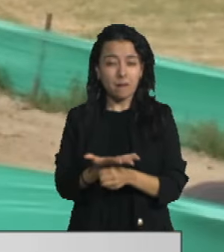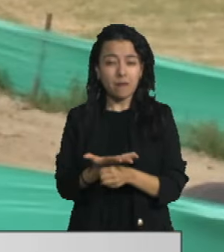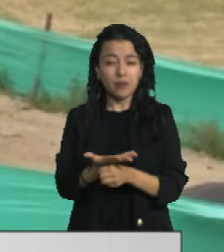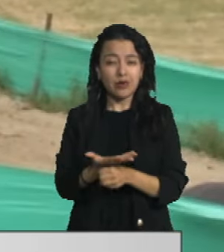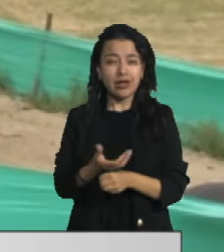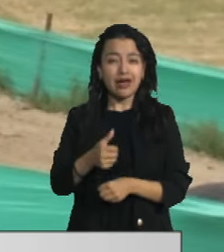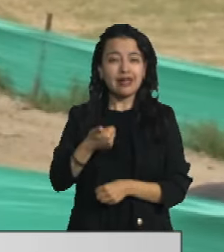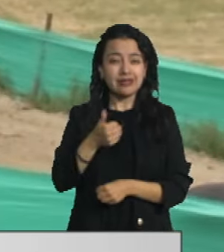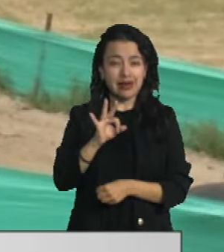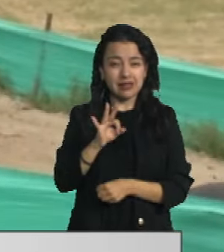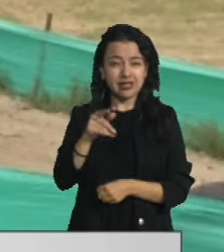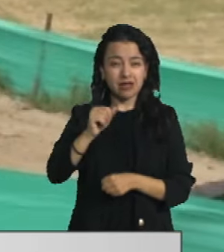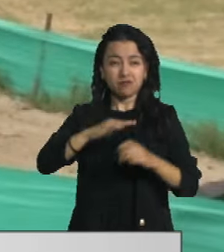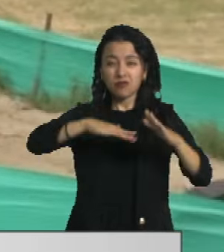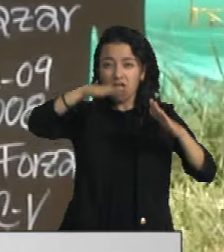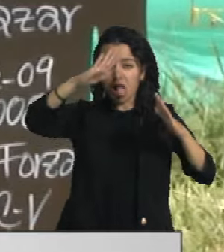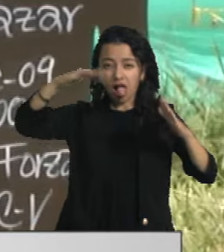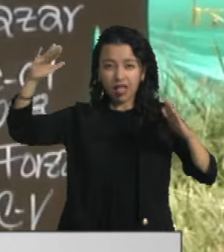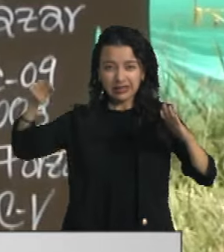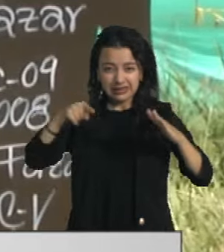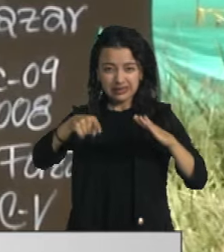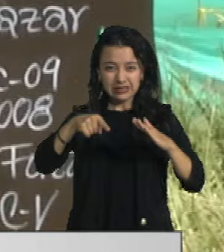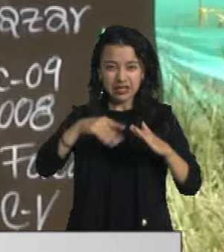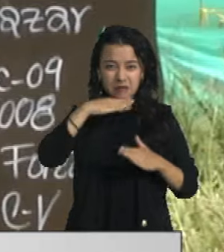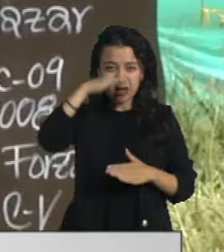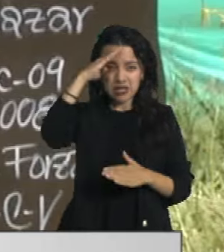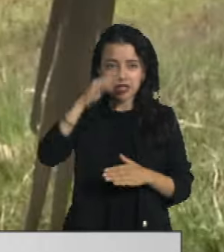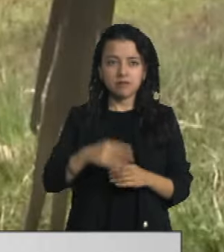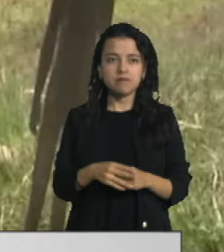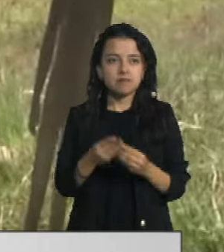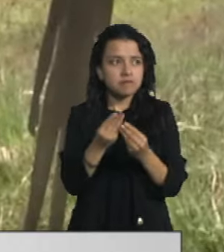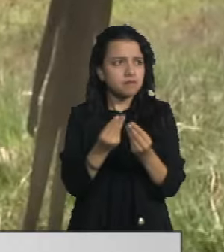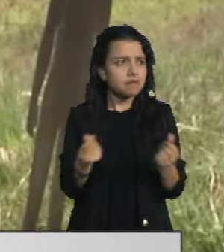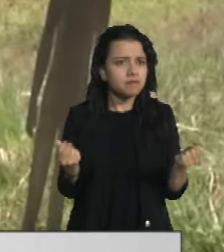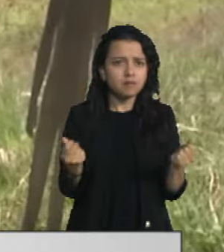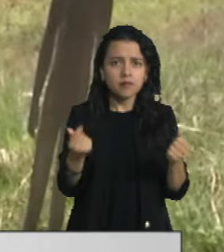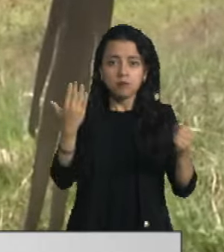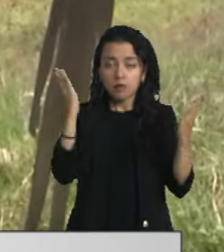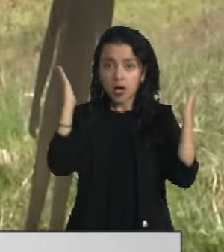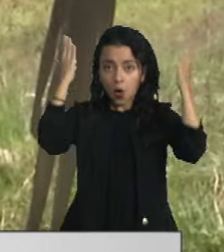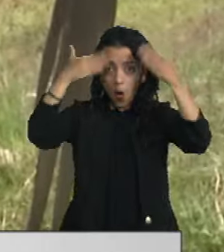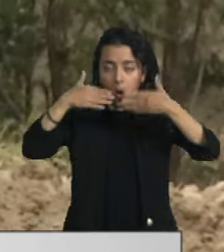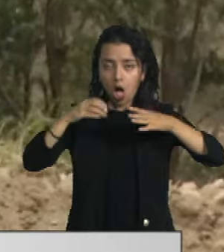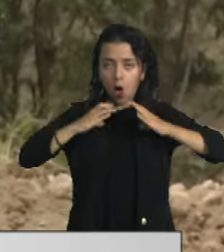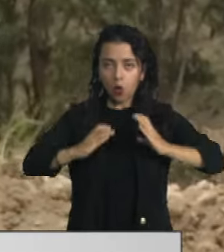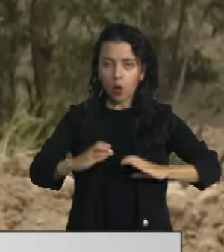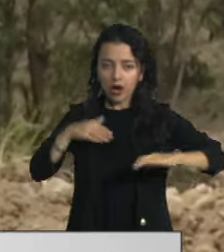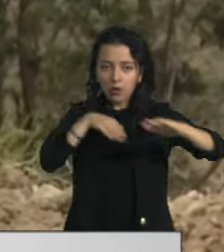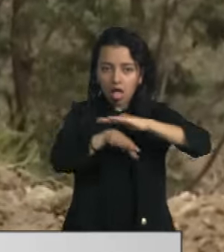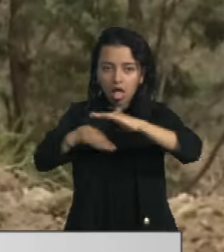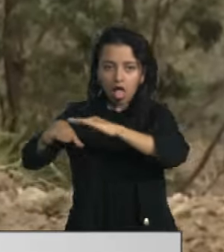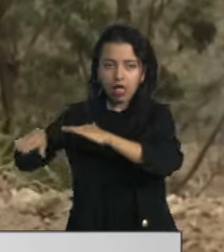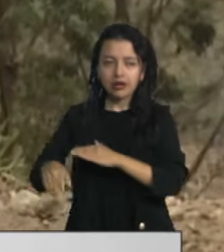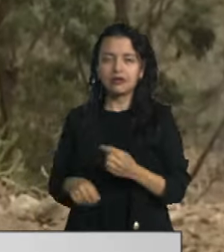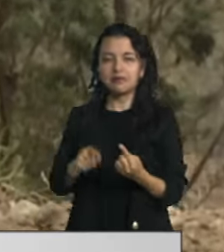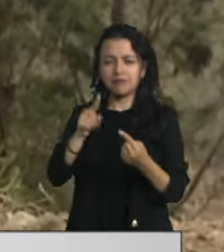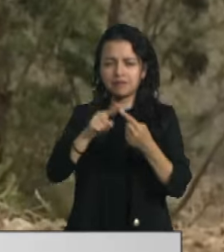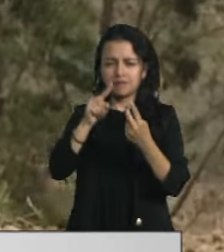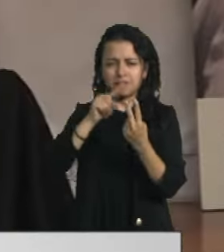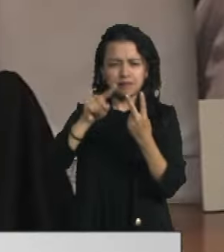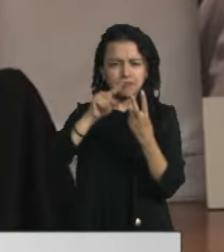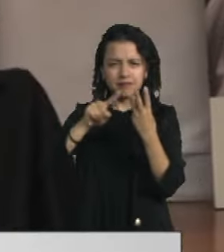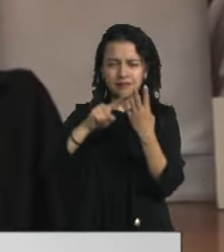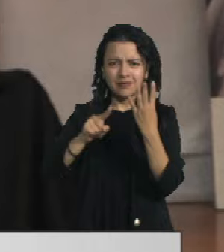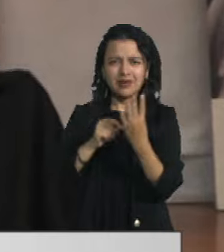Medellín. Participa la magistratura también con María del Pilar Valencia, Gustavo Salazar, Alejandro Ramelli, y escuchamos